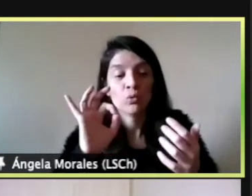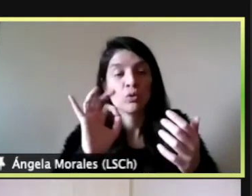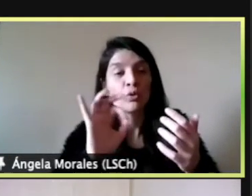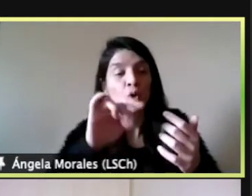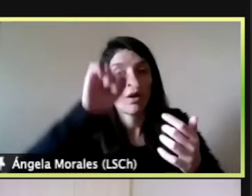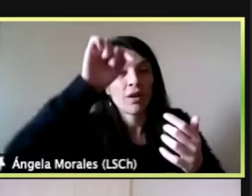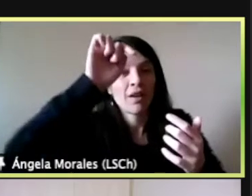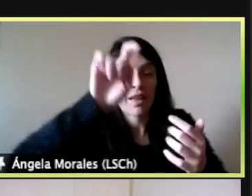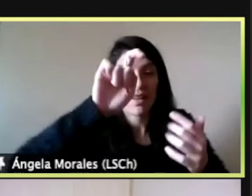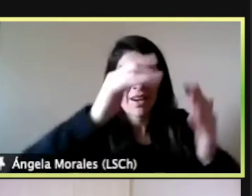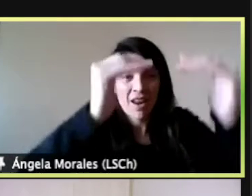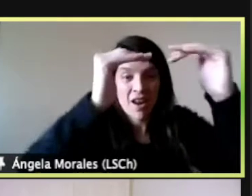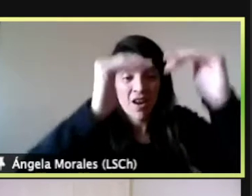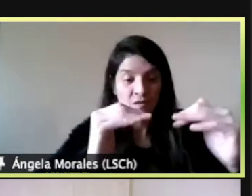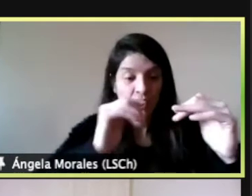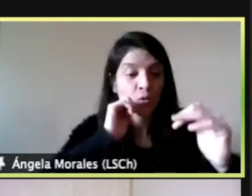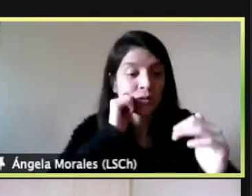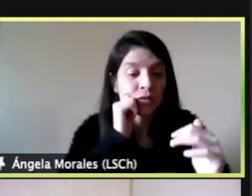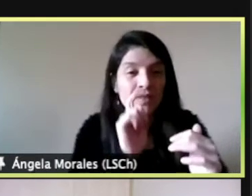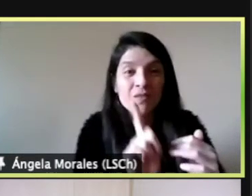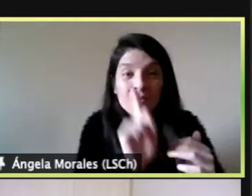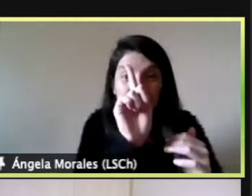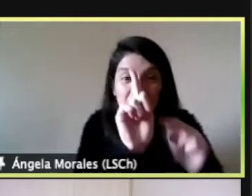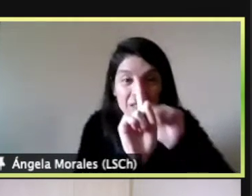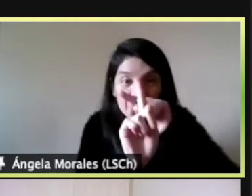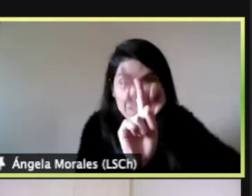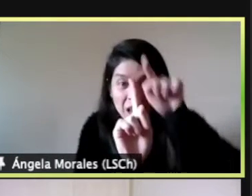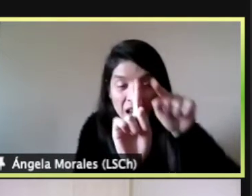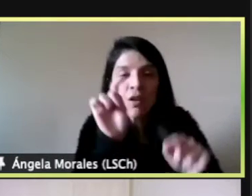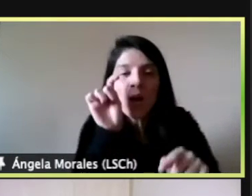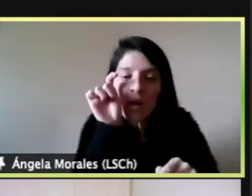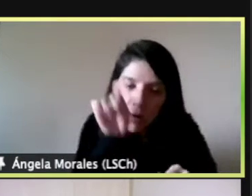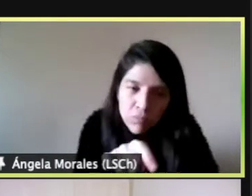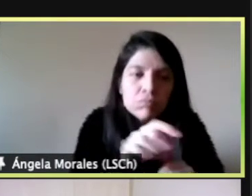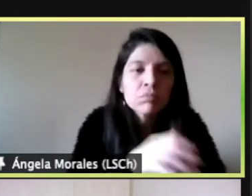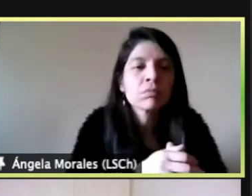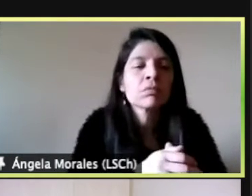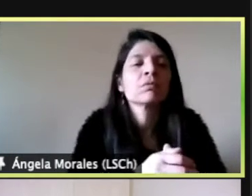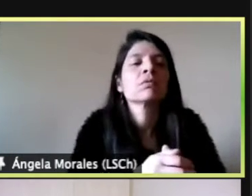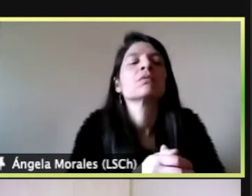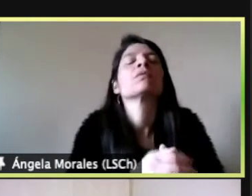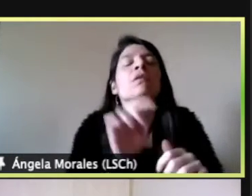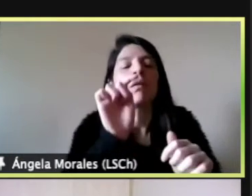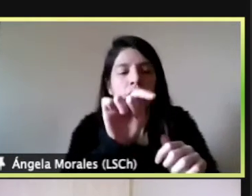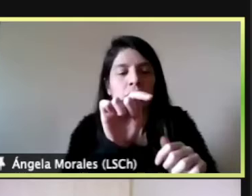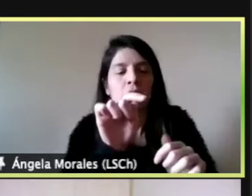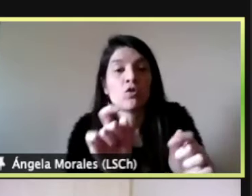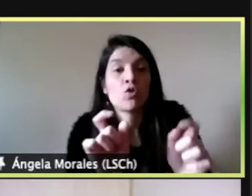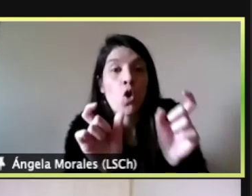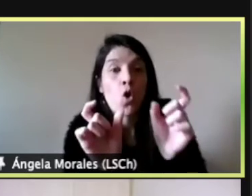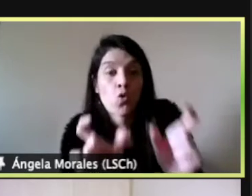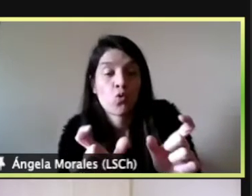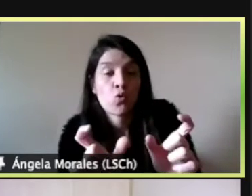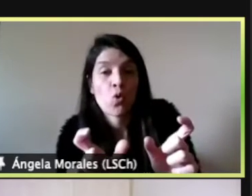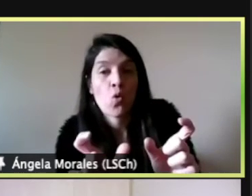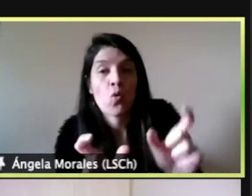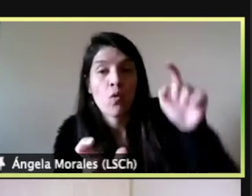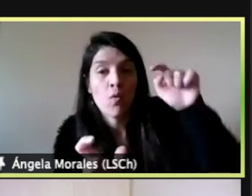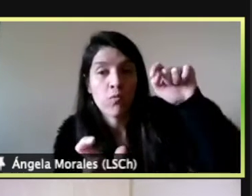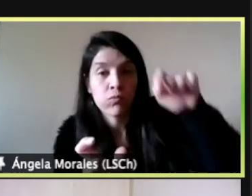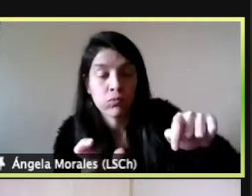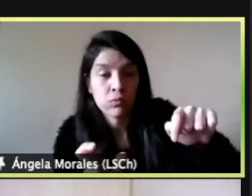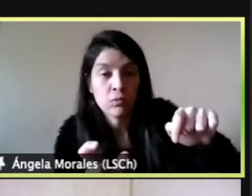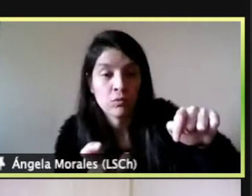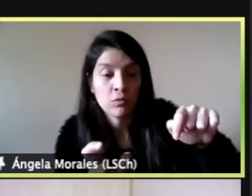arriba, y voy a presionar Control y voy a presionar la tecla hacia abajo, la